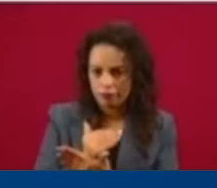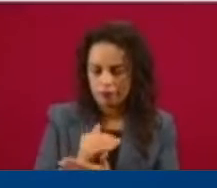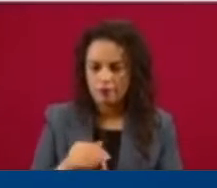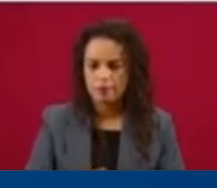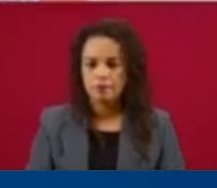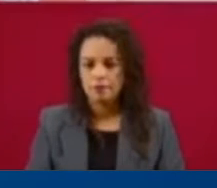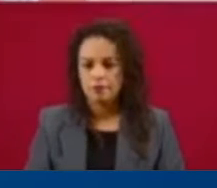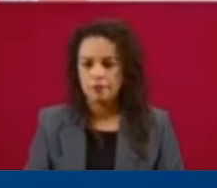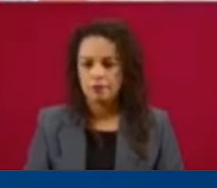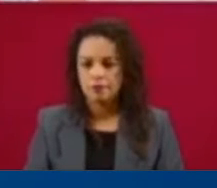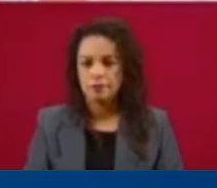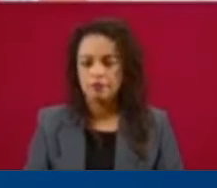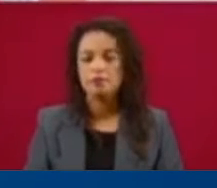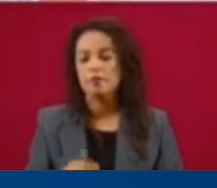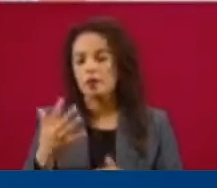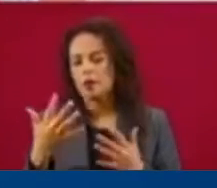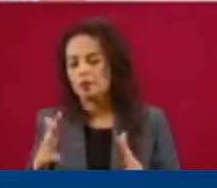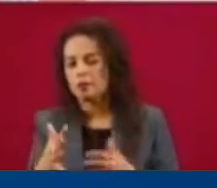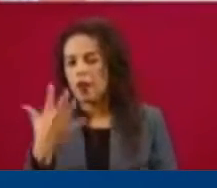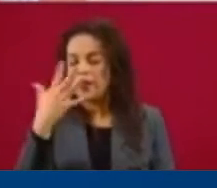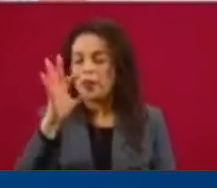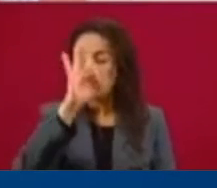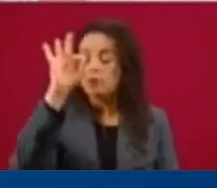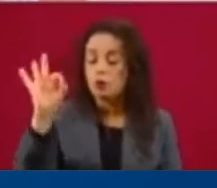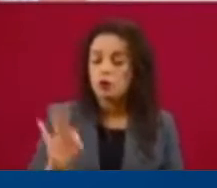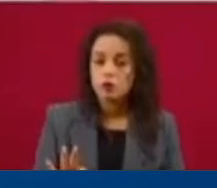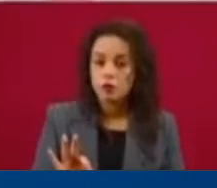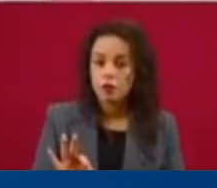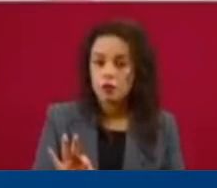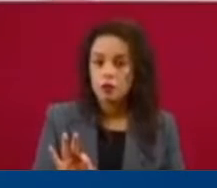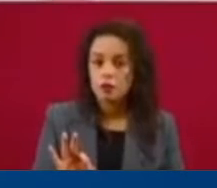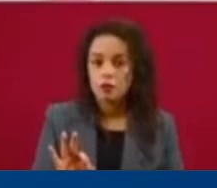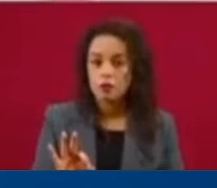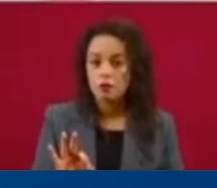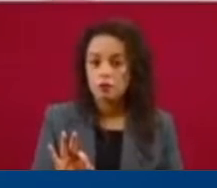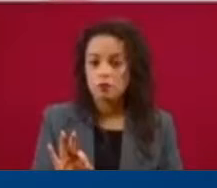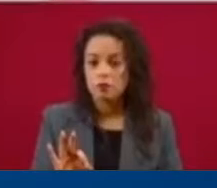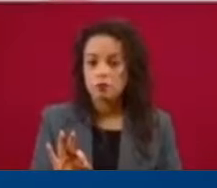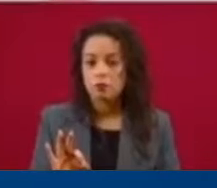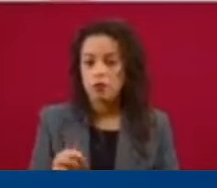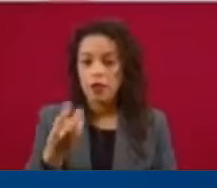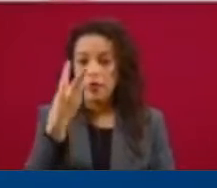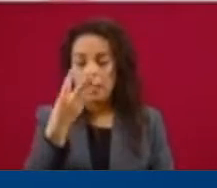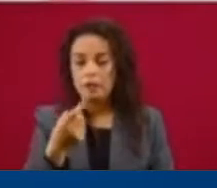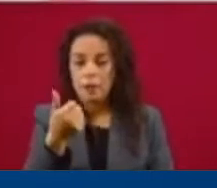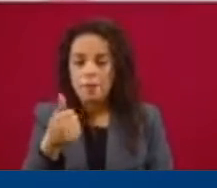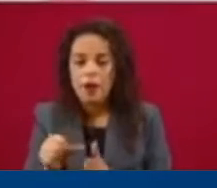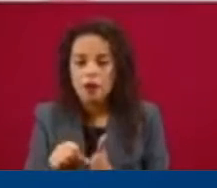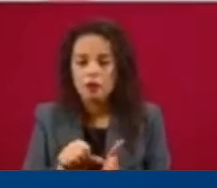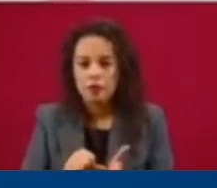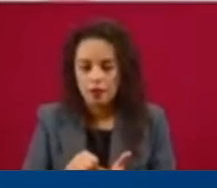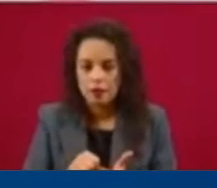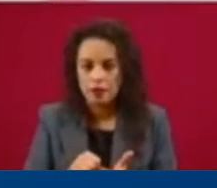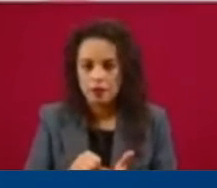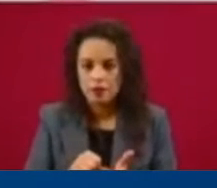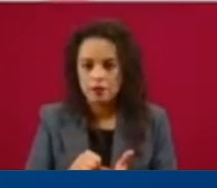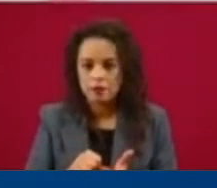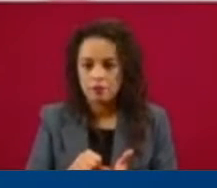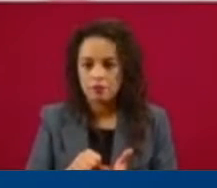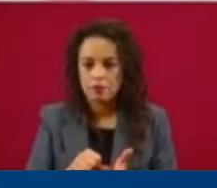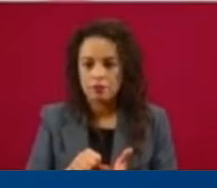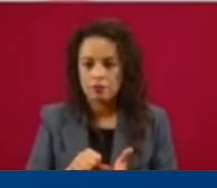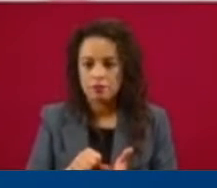económico se queda corta y la narrativa intervencionista de un estado director no se está llevando a cabo en el terreno práctico económicamente